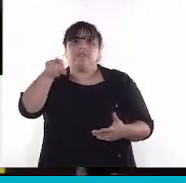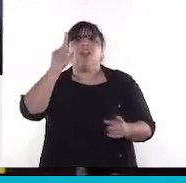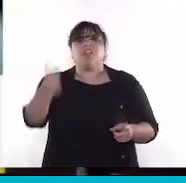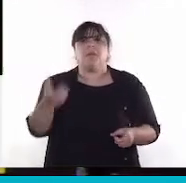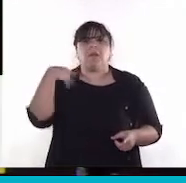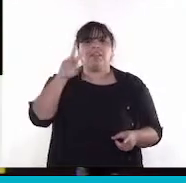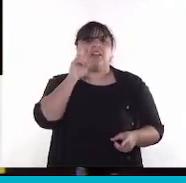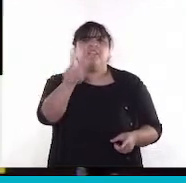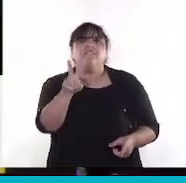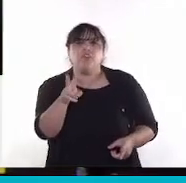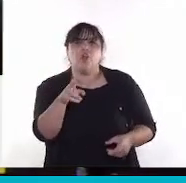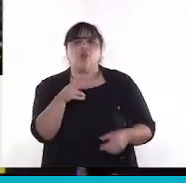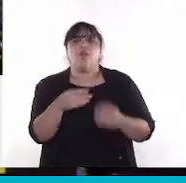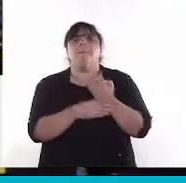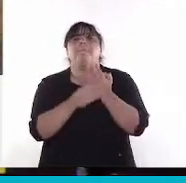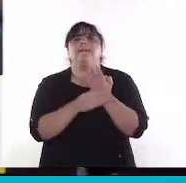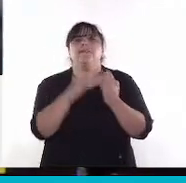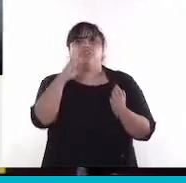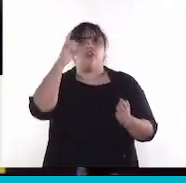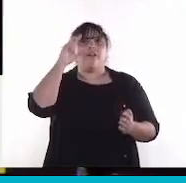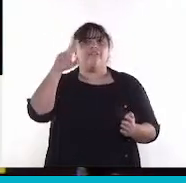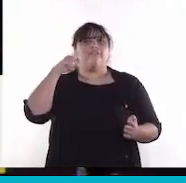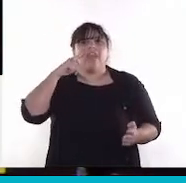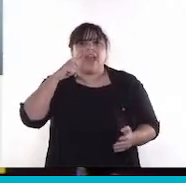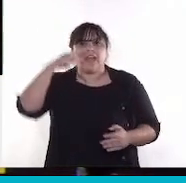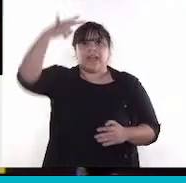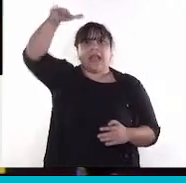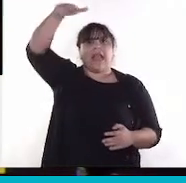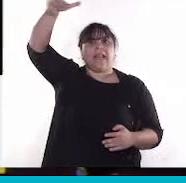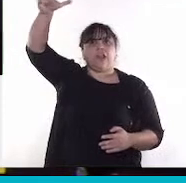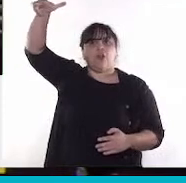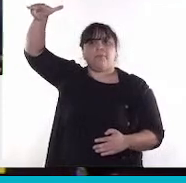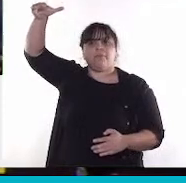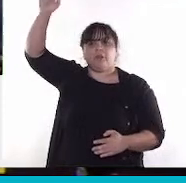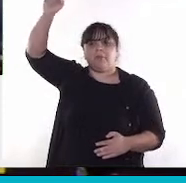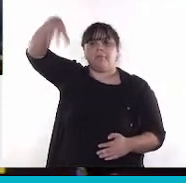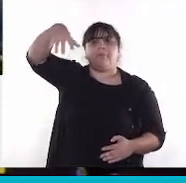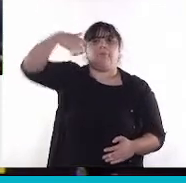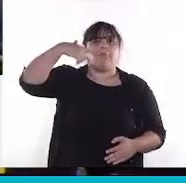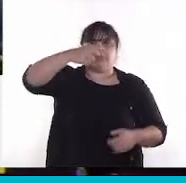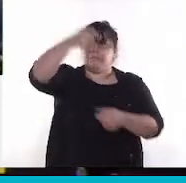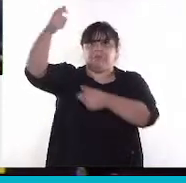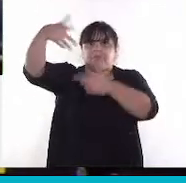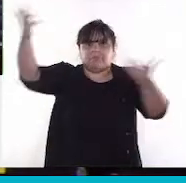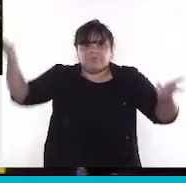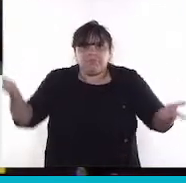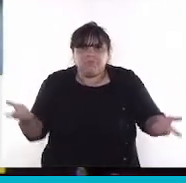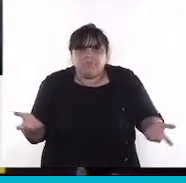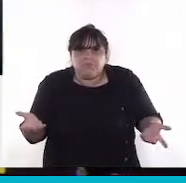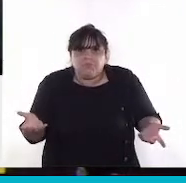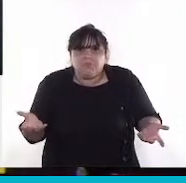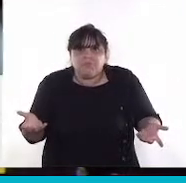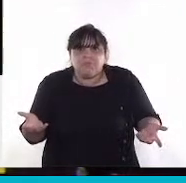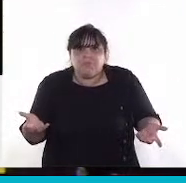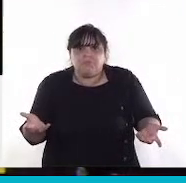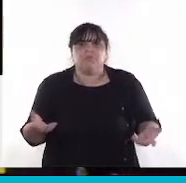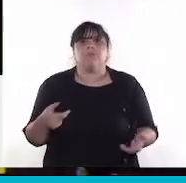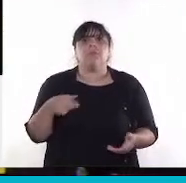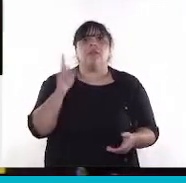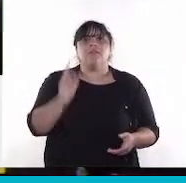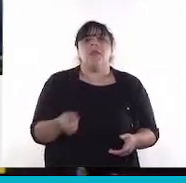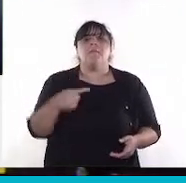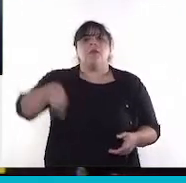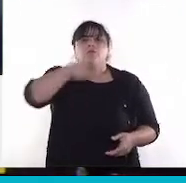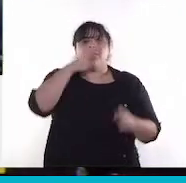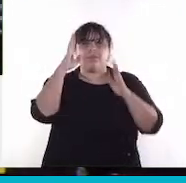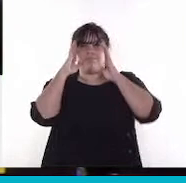ministro Berni en un helicóptero tirando la sombrilla para todos lados. y en vez de abocarse